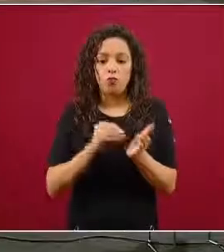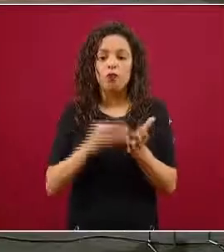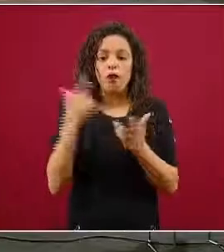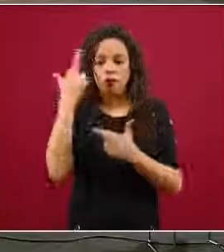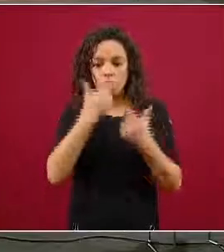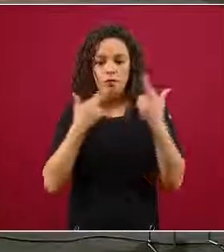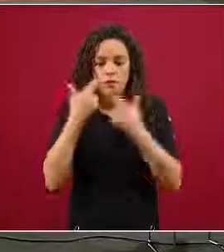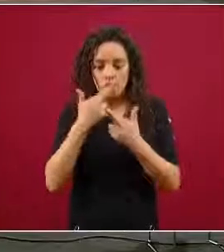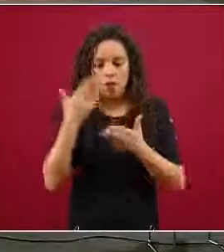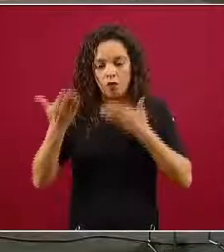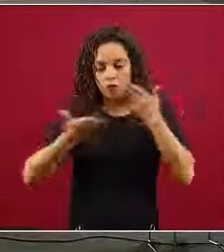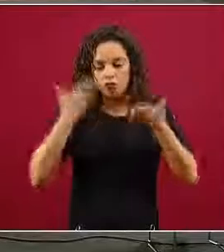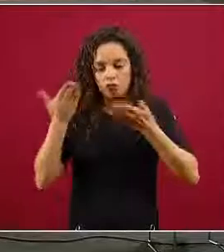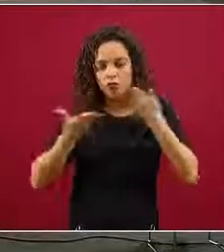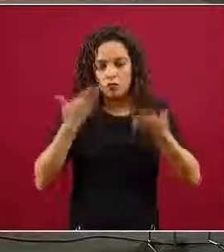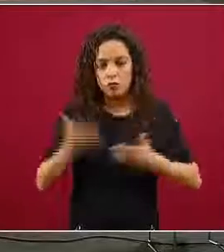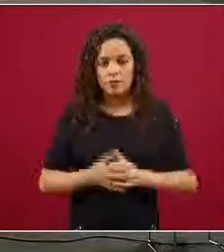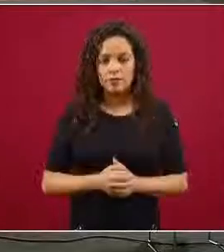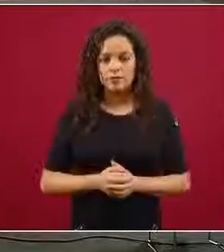Gracias.